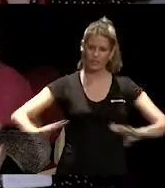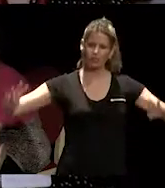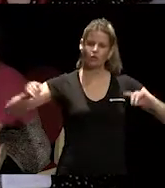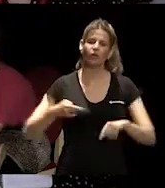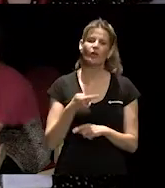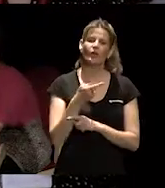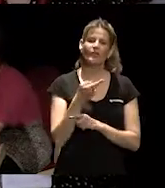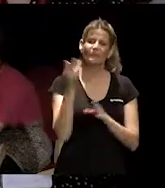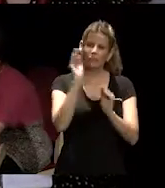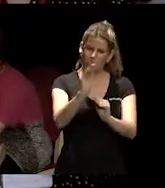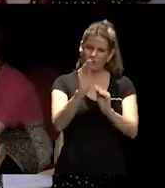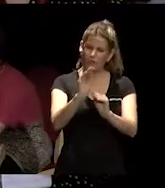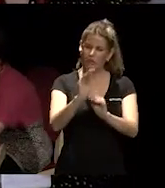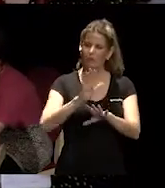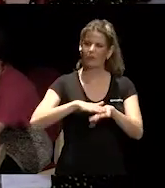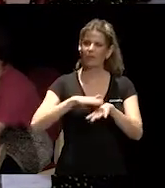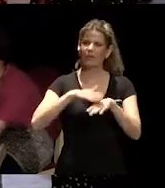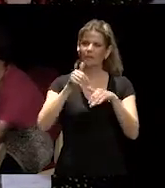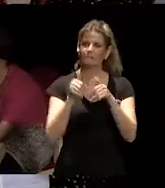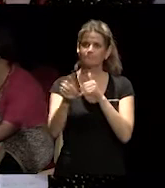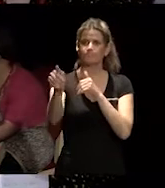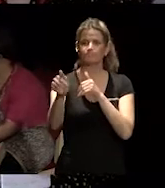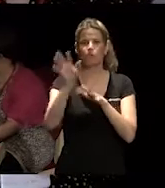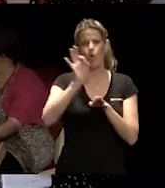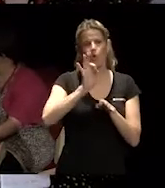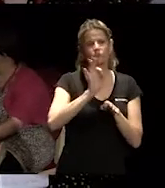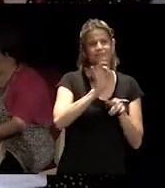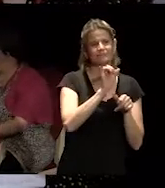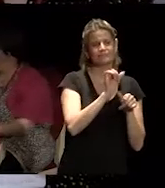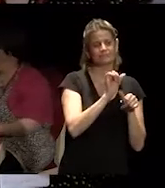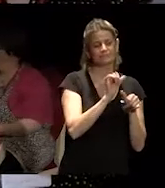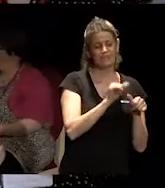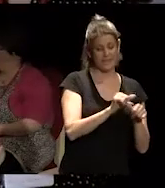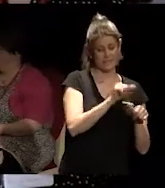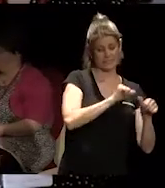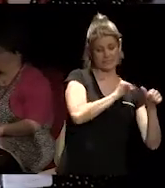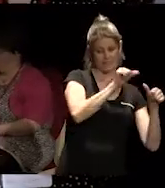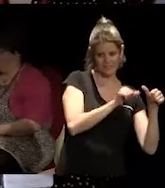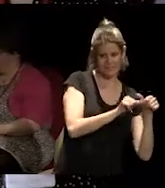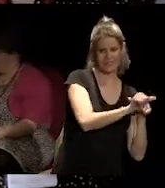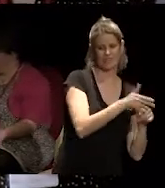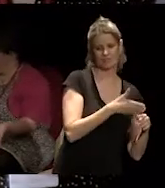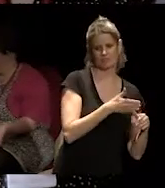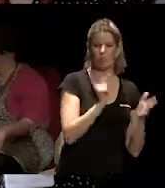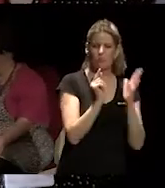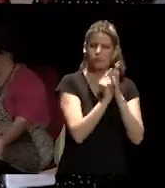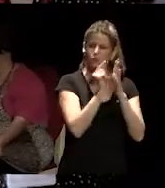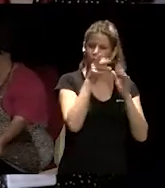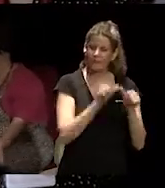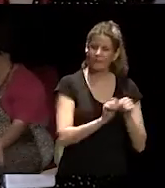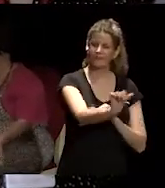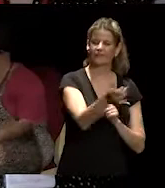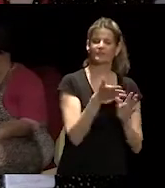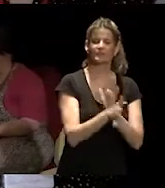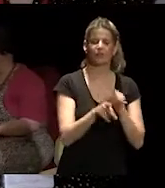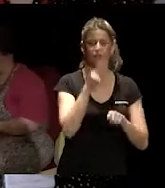formando para o estamos formando desde, ¿no? Quizá una de estas primeras, como punto de partida, por así decirlo,